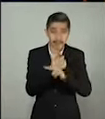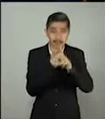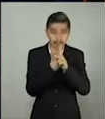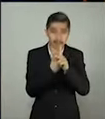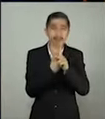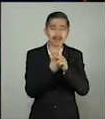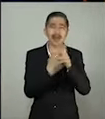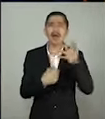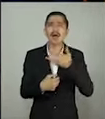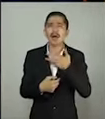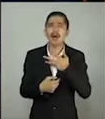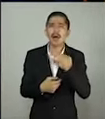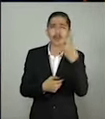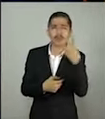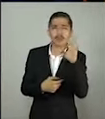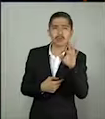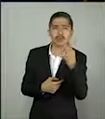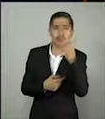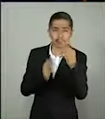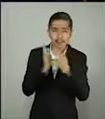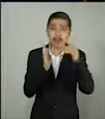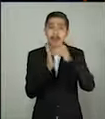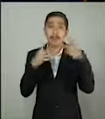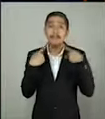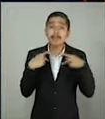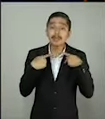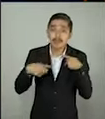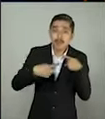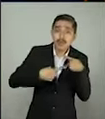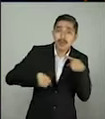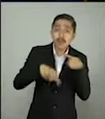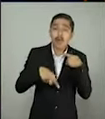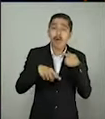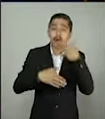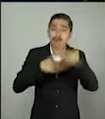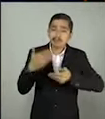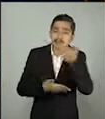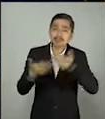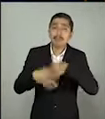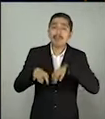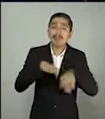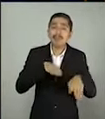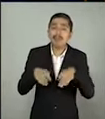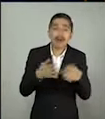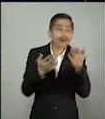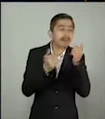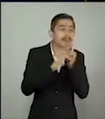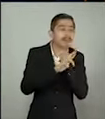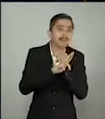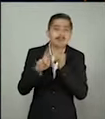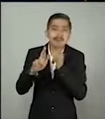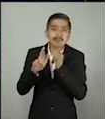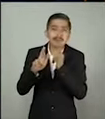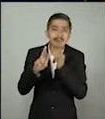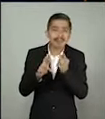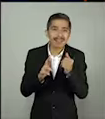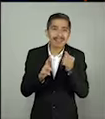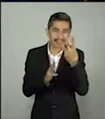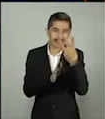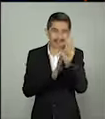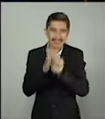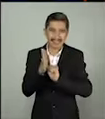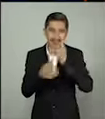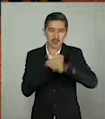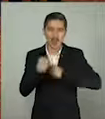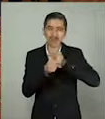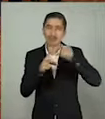país hay 4.2 millones de personas que perdieron su empleo o autoempleo en el tercer